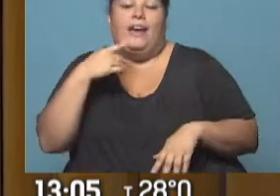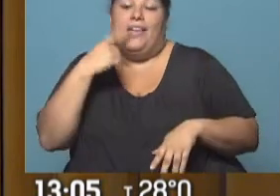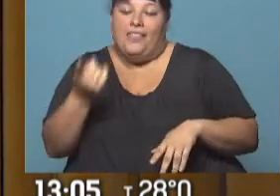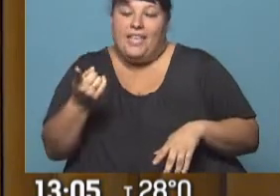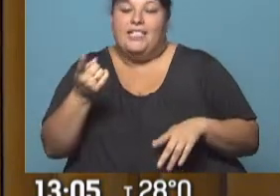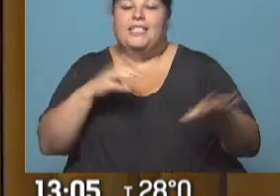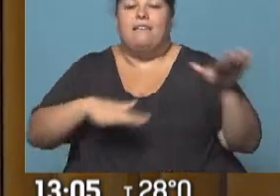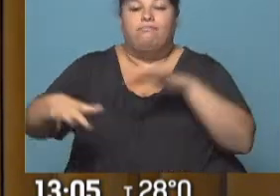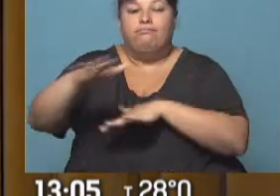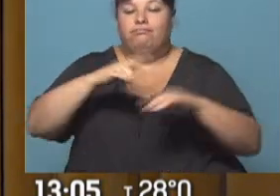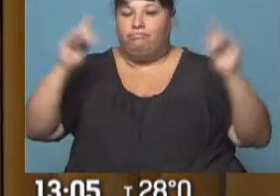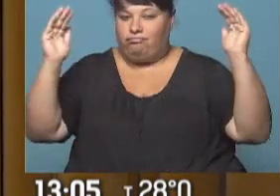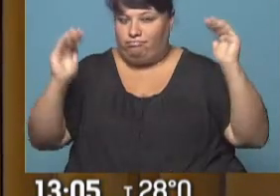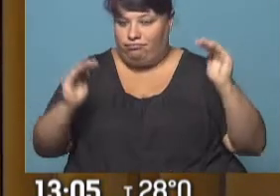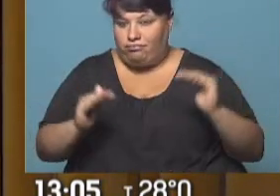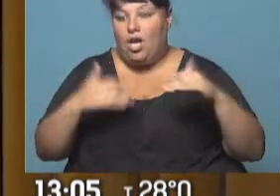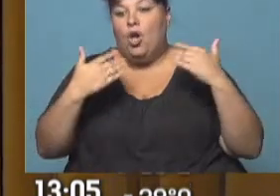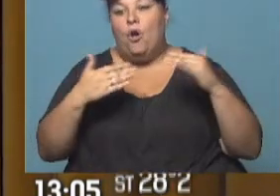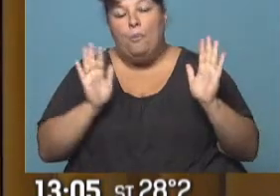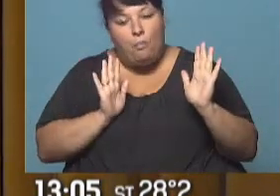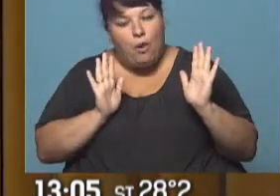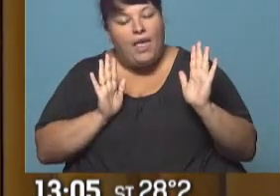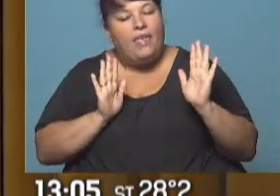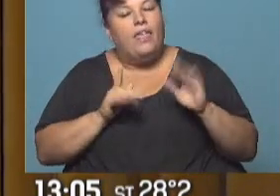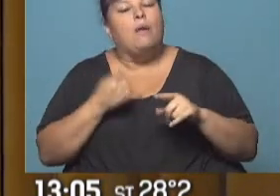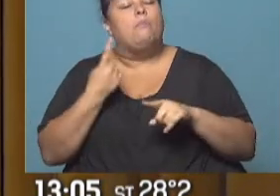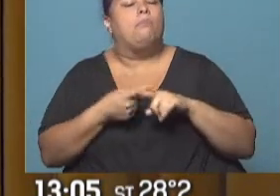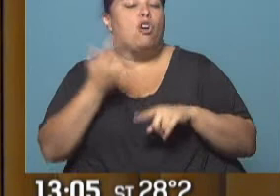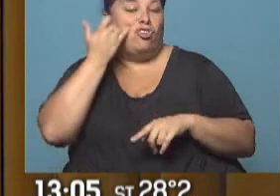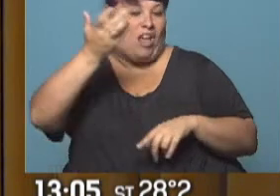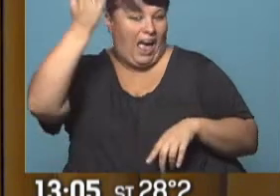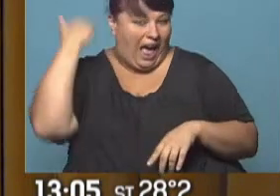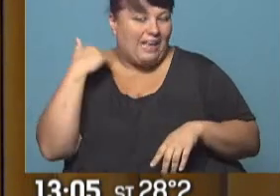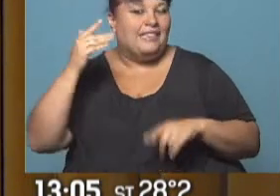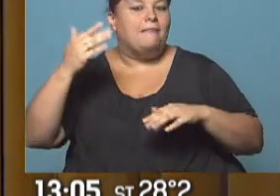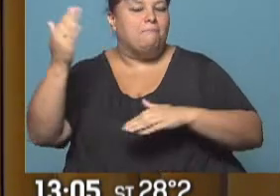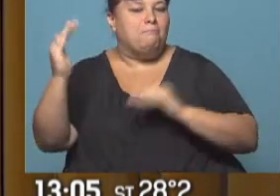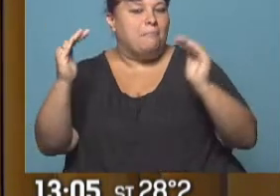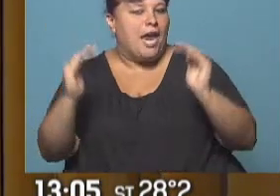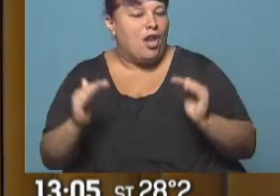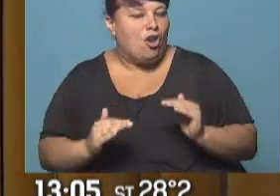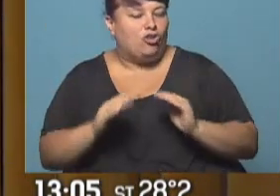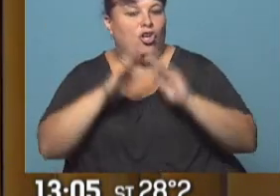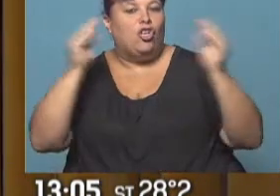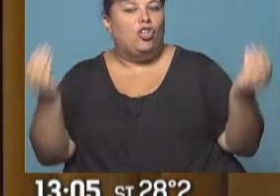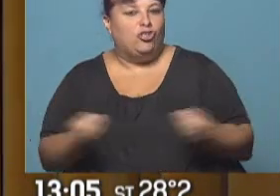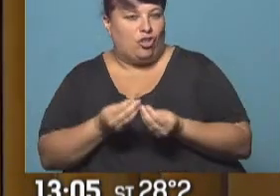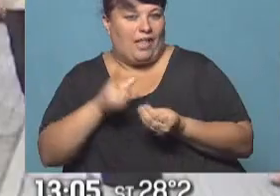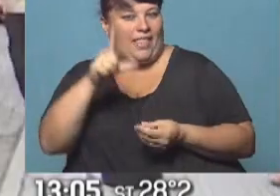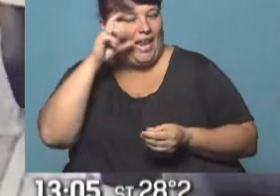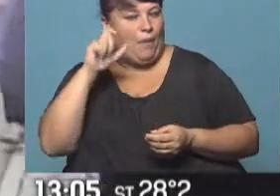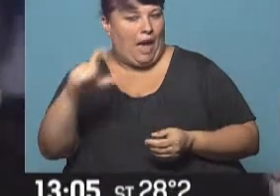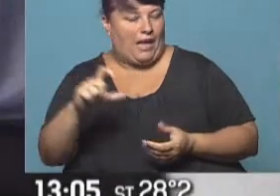que el movimiento descendente se podría dar principalmente porque ya hubo un retroceso en el rendimiento de las LEBAC.